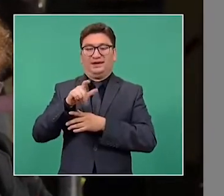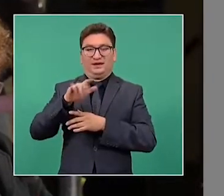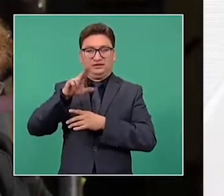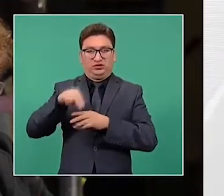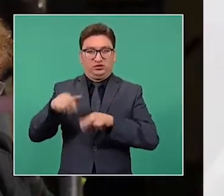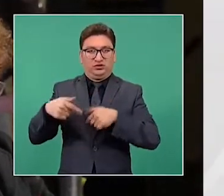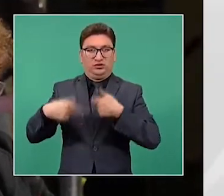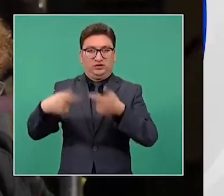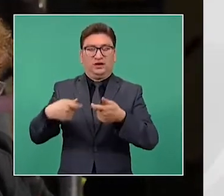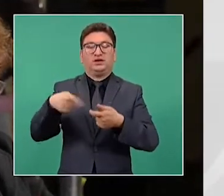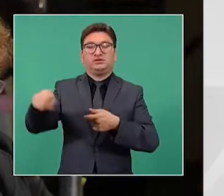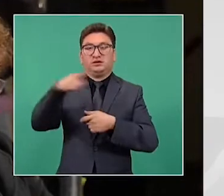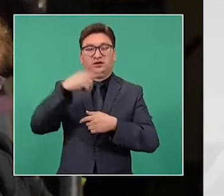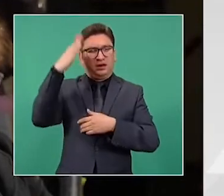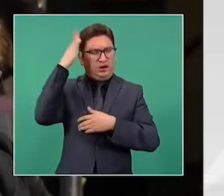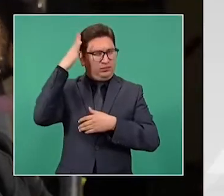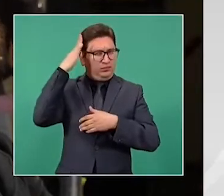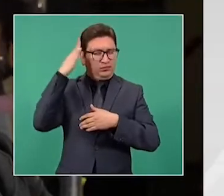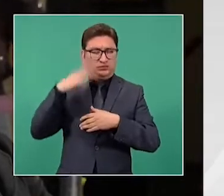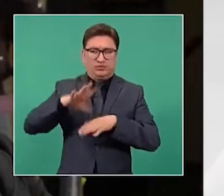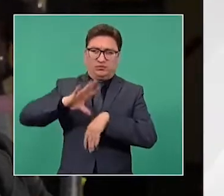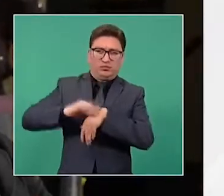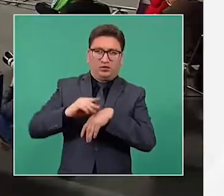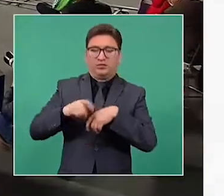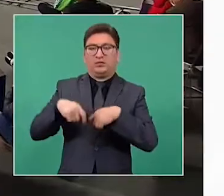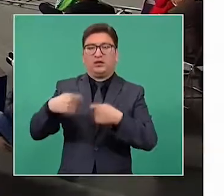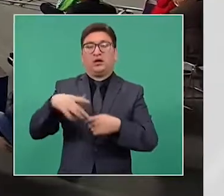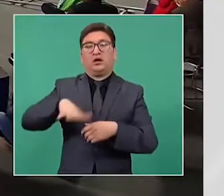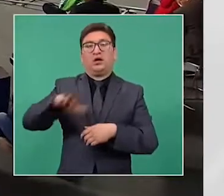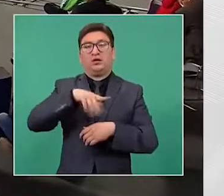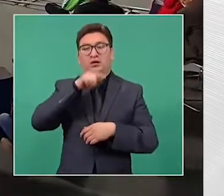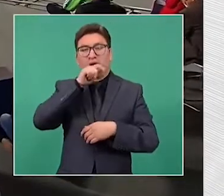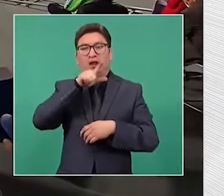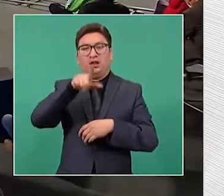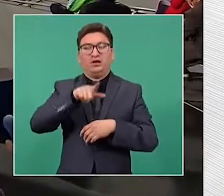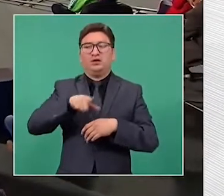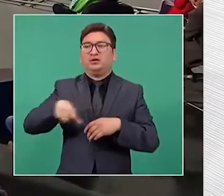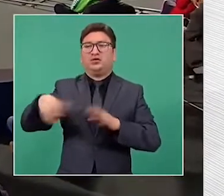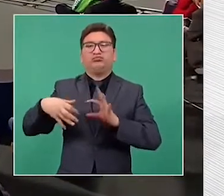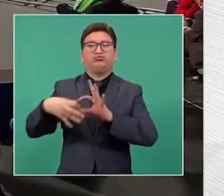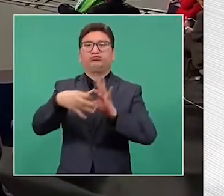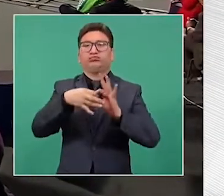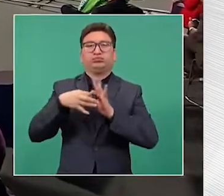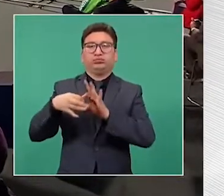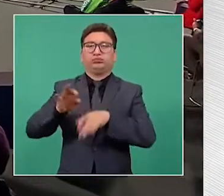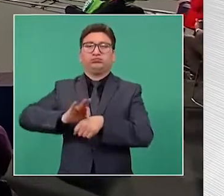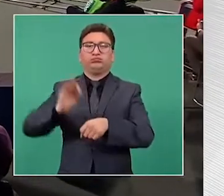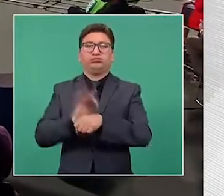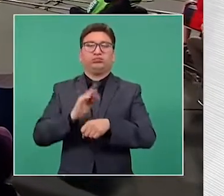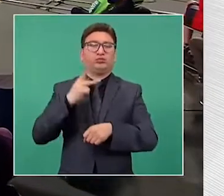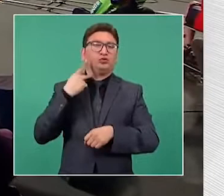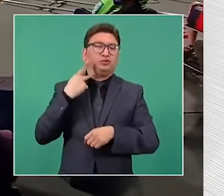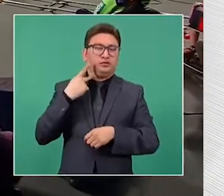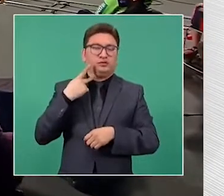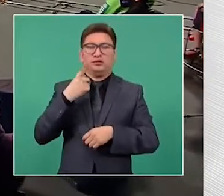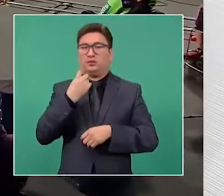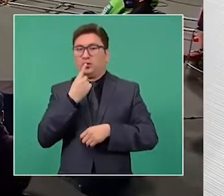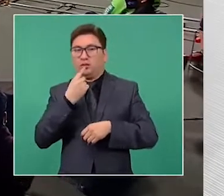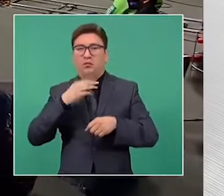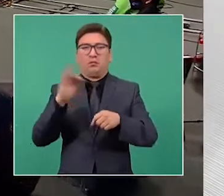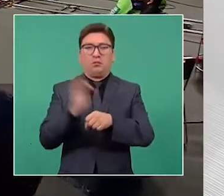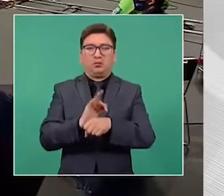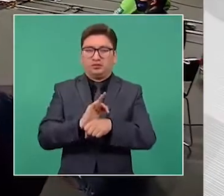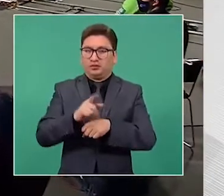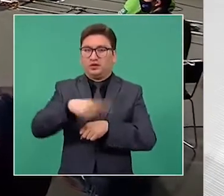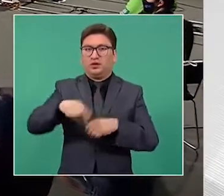han hallado en Jalisco el asidero perfecto, importantes aliados que a su vez cuentan con la protección política y judicial,